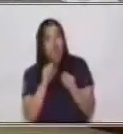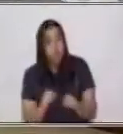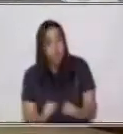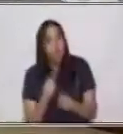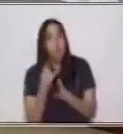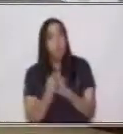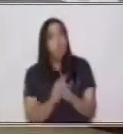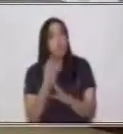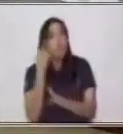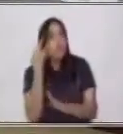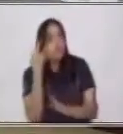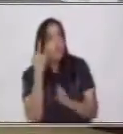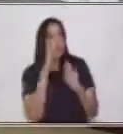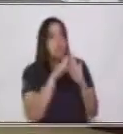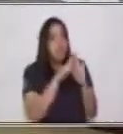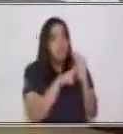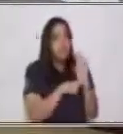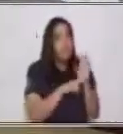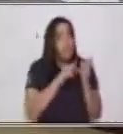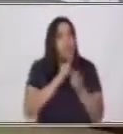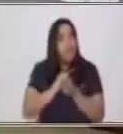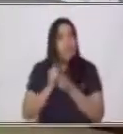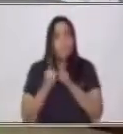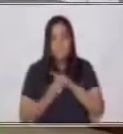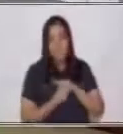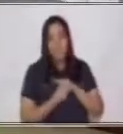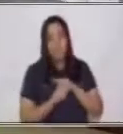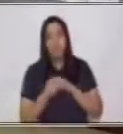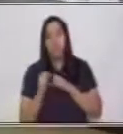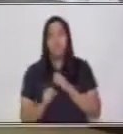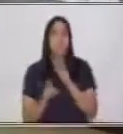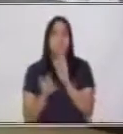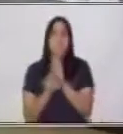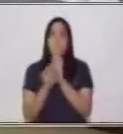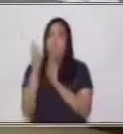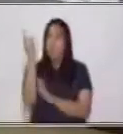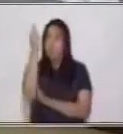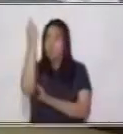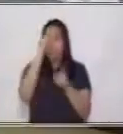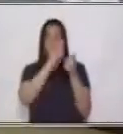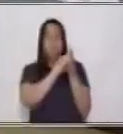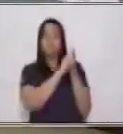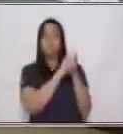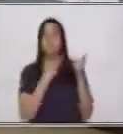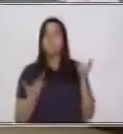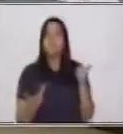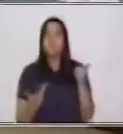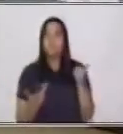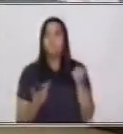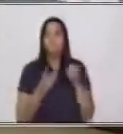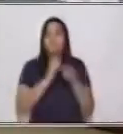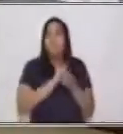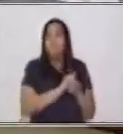por números 1. Y tanto arriba como abajo tenemos números